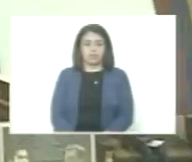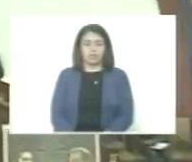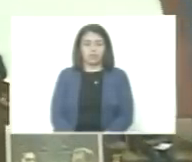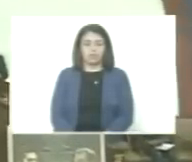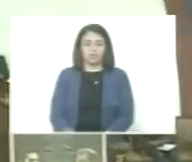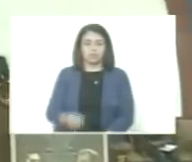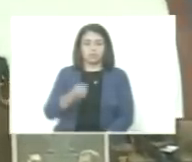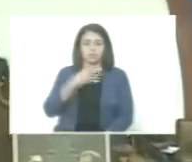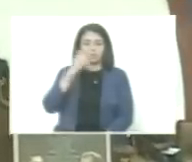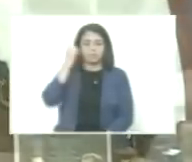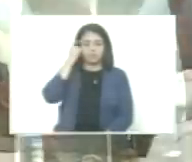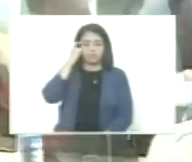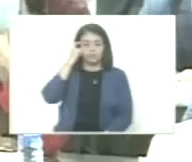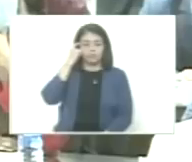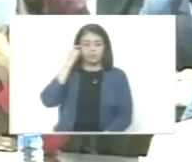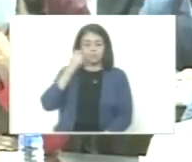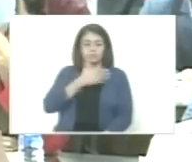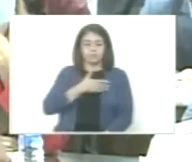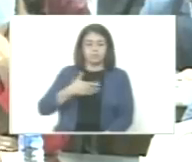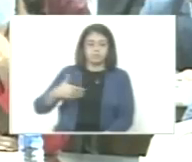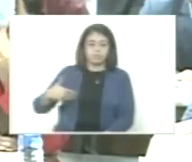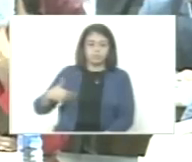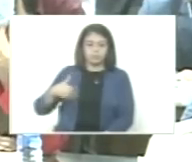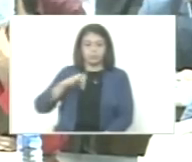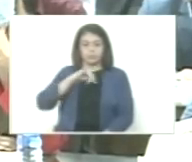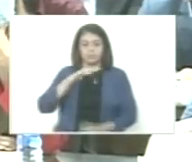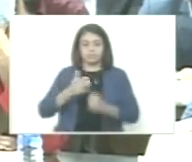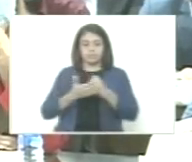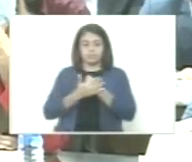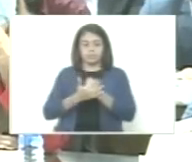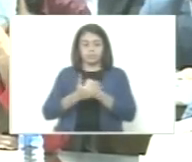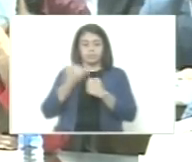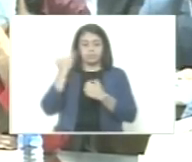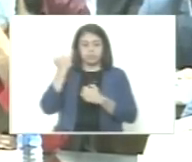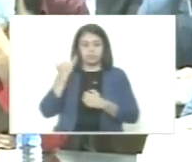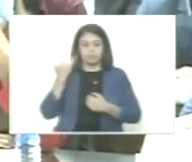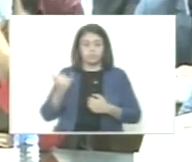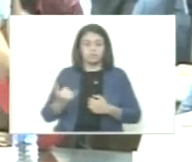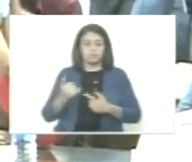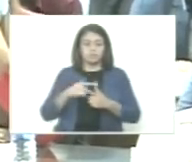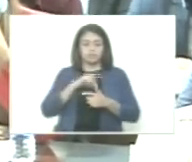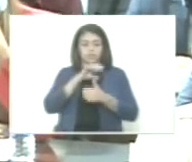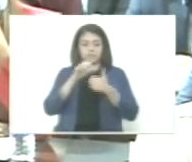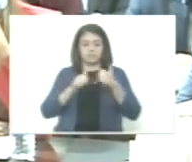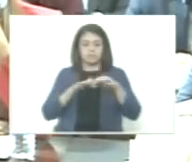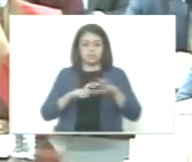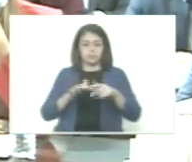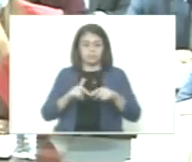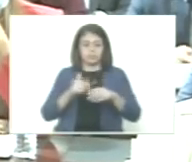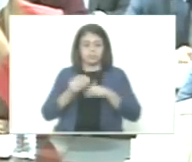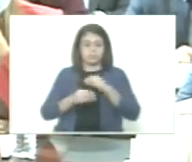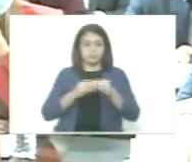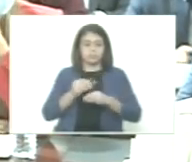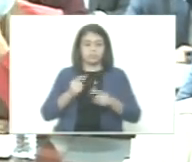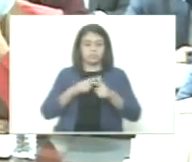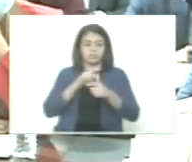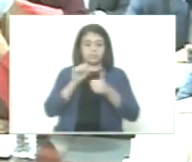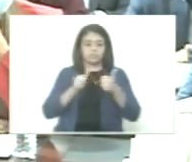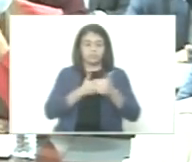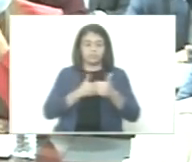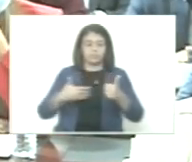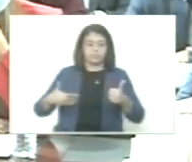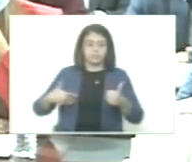Buenos días, señor presidente, doctor Jorge Rodríguez, camarada Iris, primera vicepresidenta, y Vanessa Montero, segunda